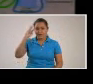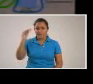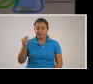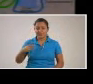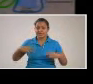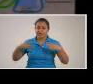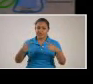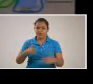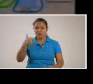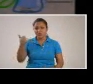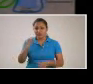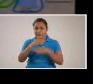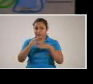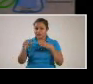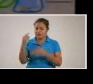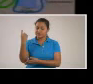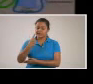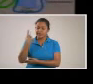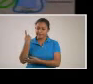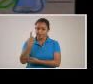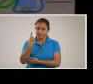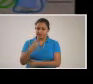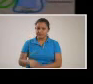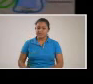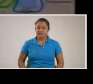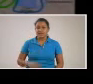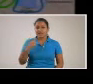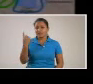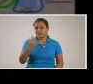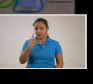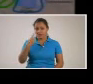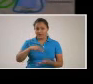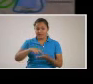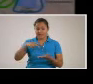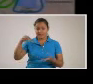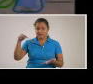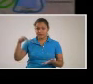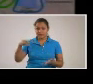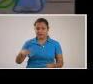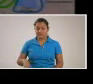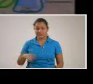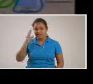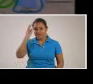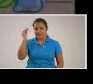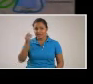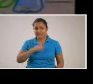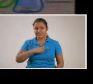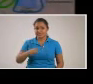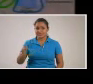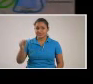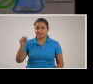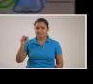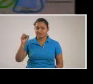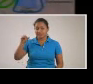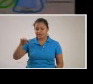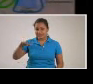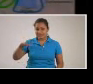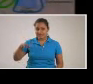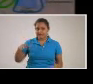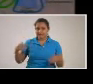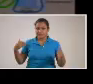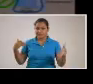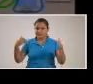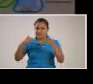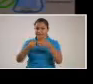importante. Resulta que todas las demás naciones que están aquí alrededor del